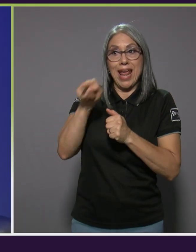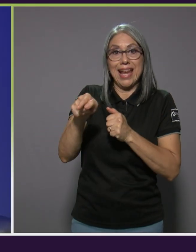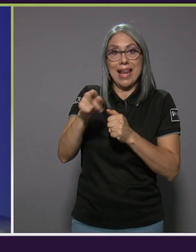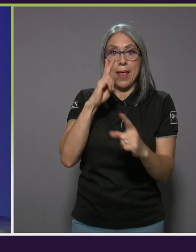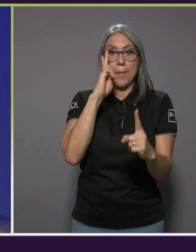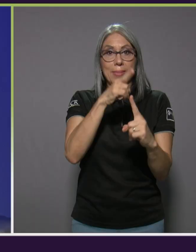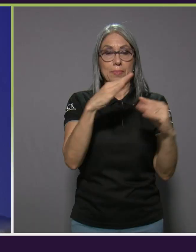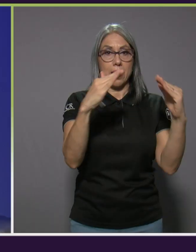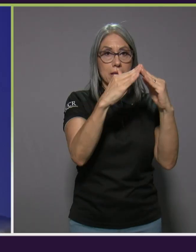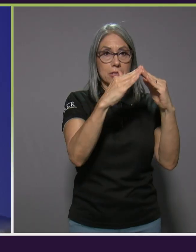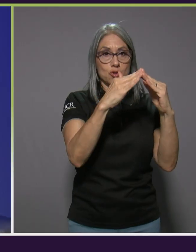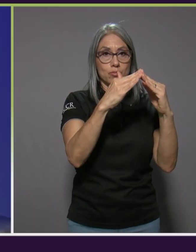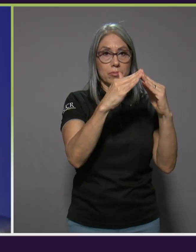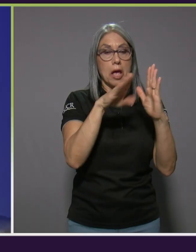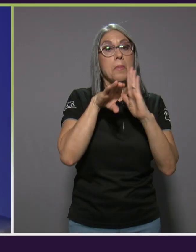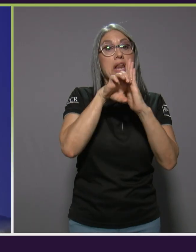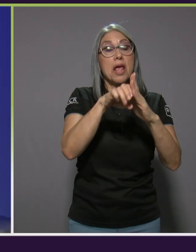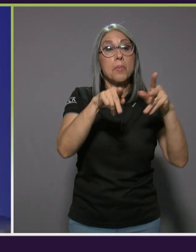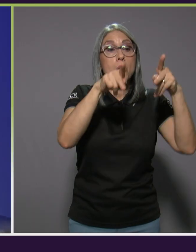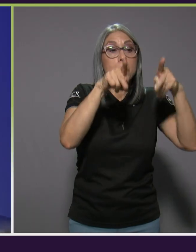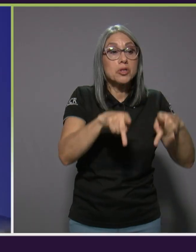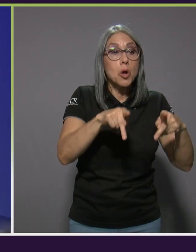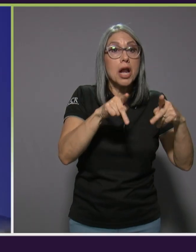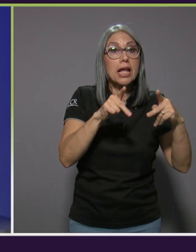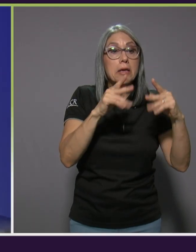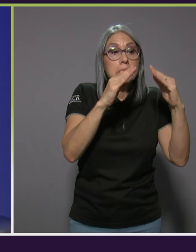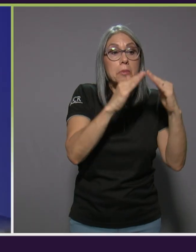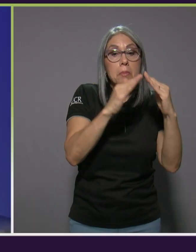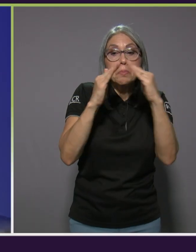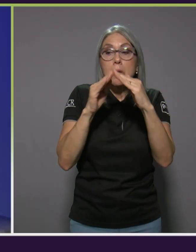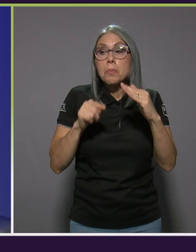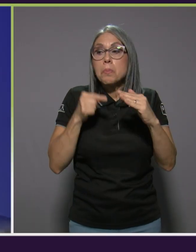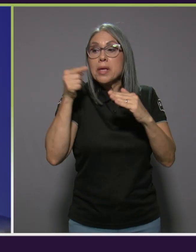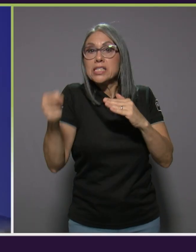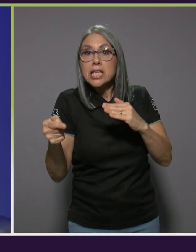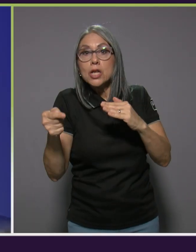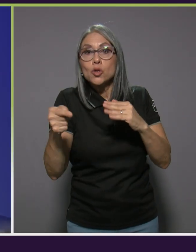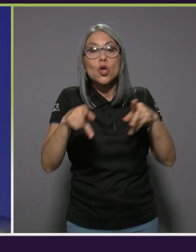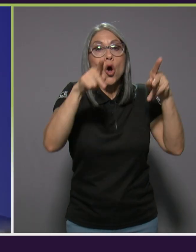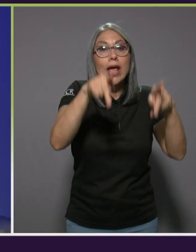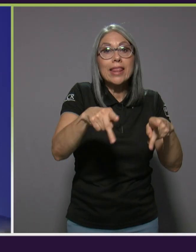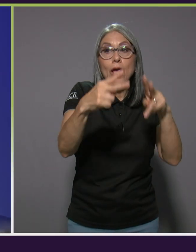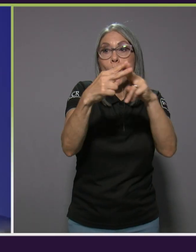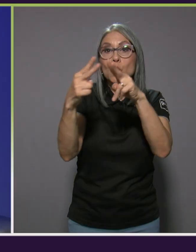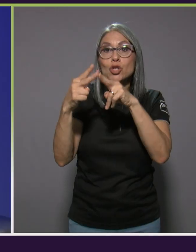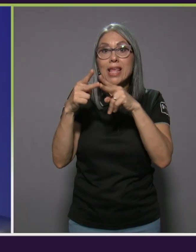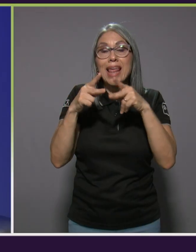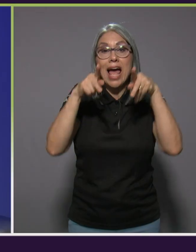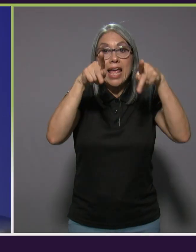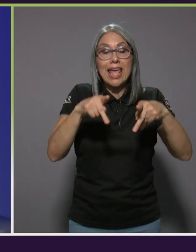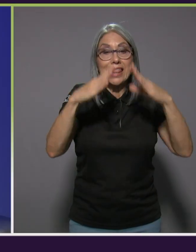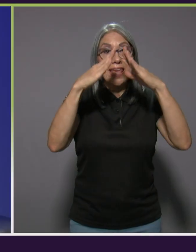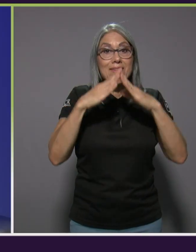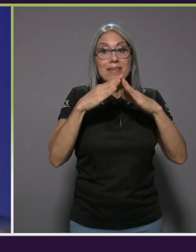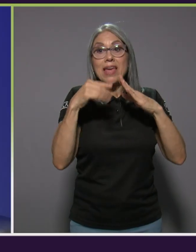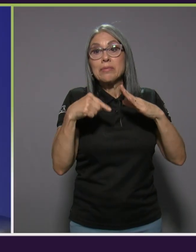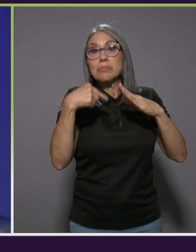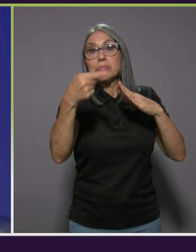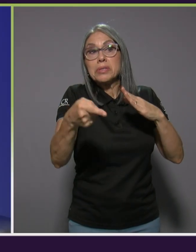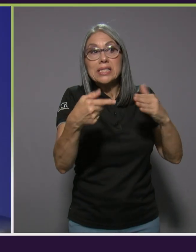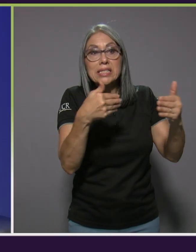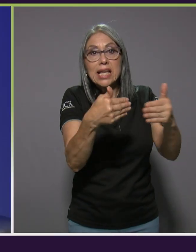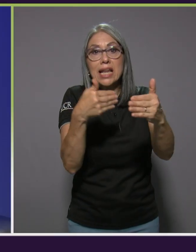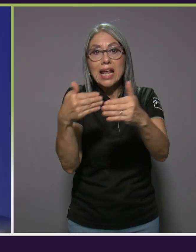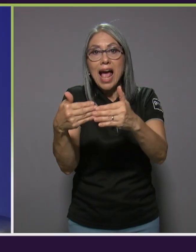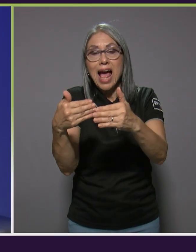sino vecinos, gente conocida, gente que vive en los alrededores, que no aplicaría